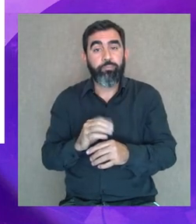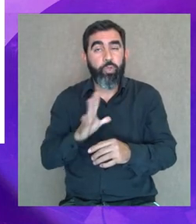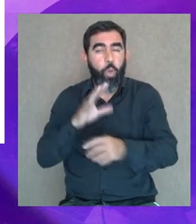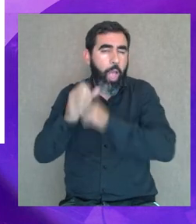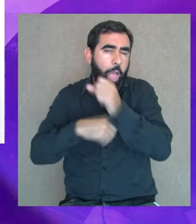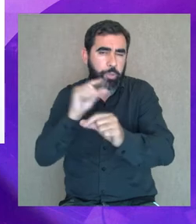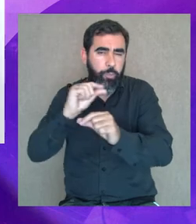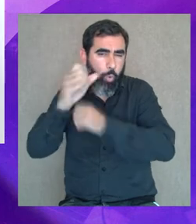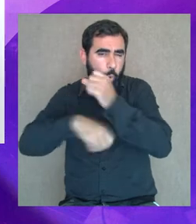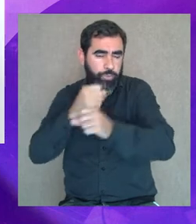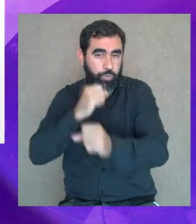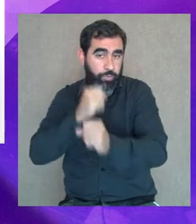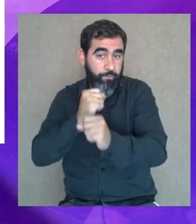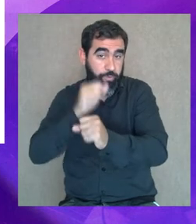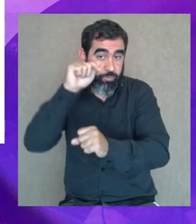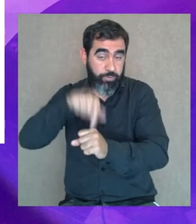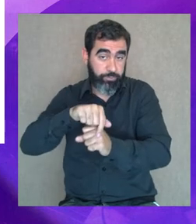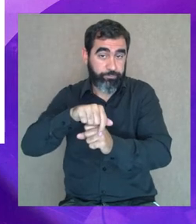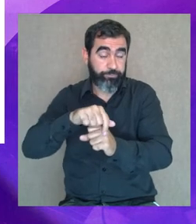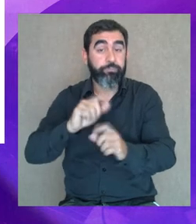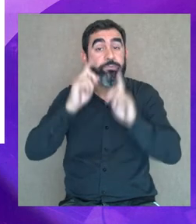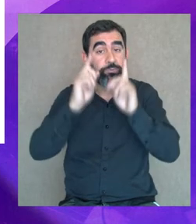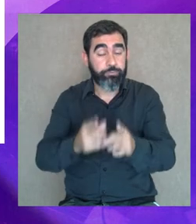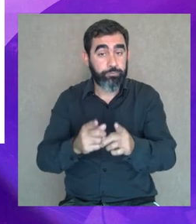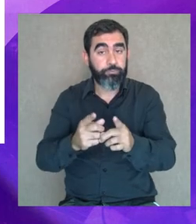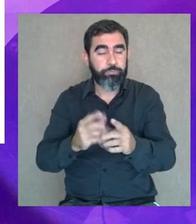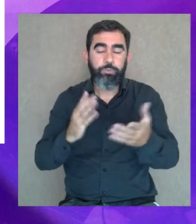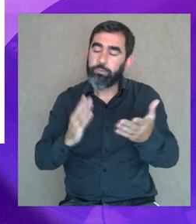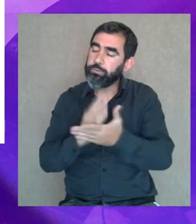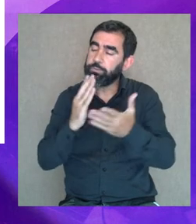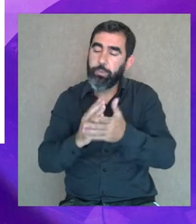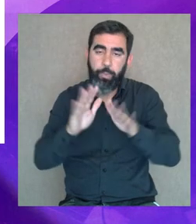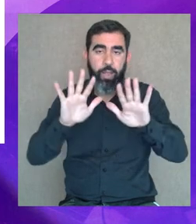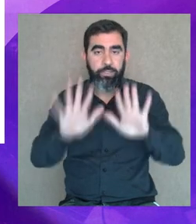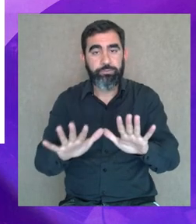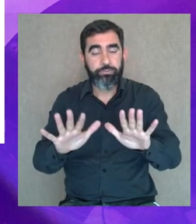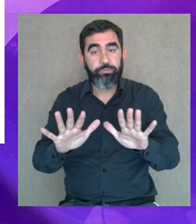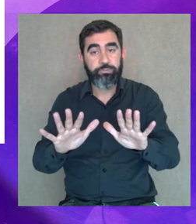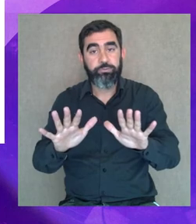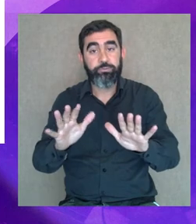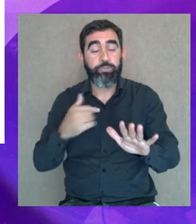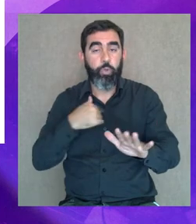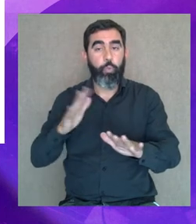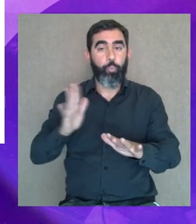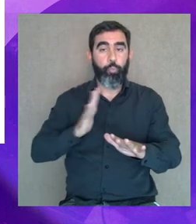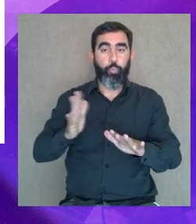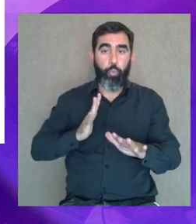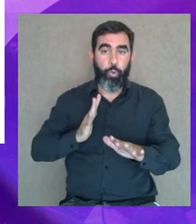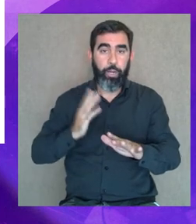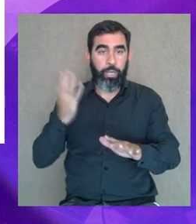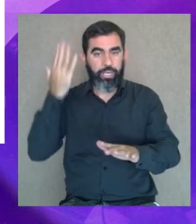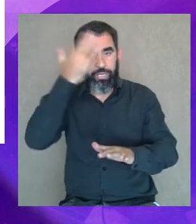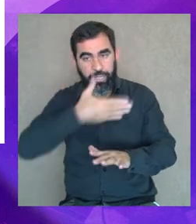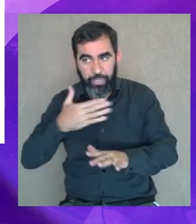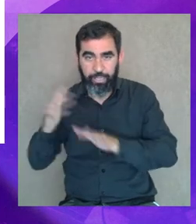unos años que estoy en el auditorio y también me pasa constantemente esto de bueno hacer estas mujeres en mujer